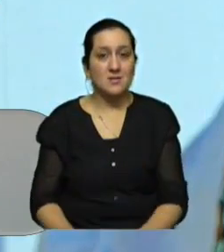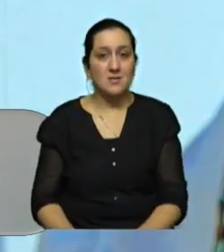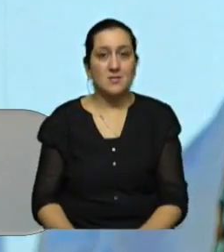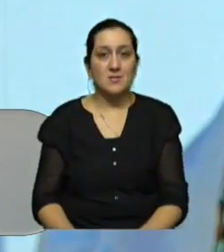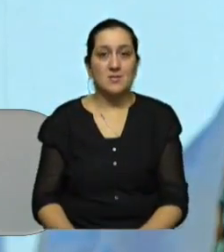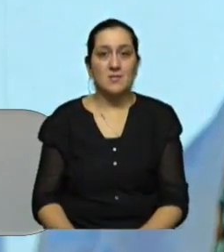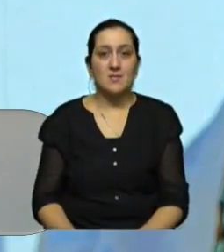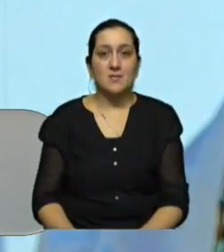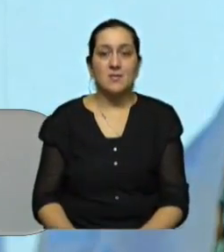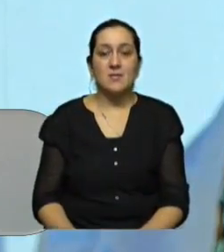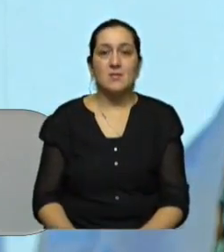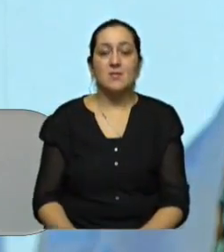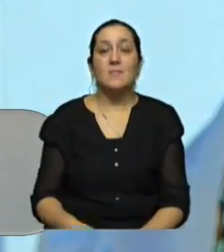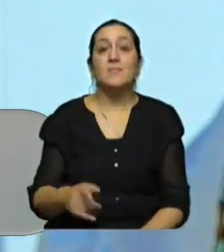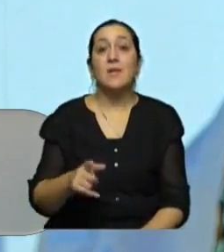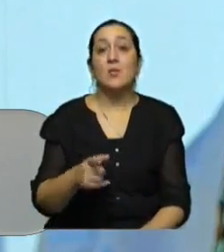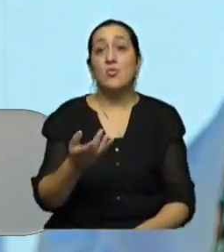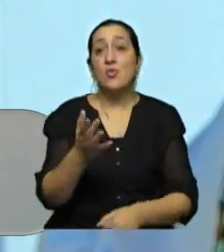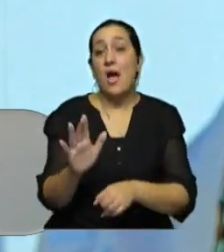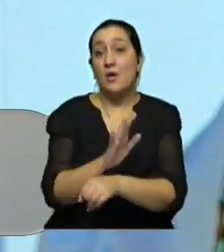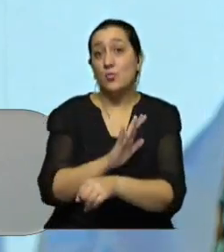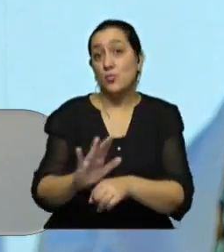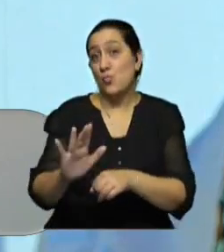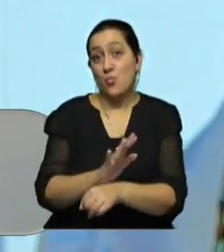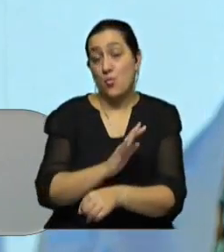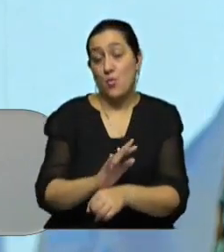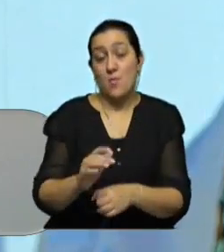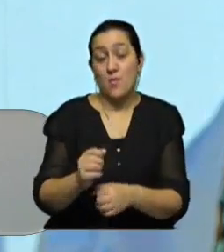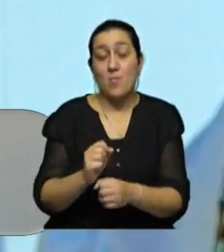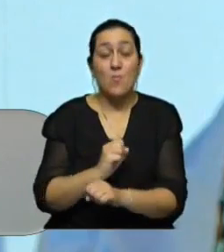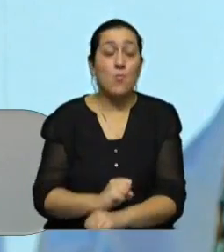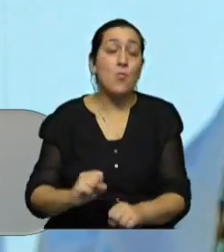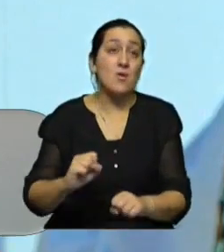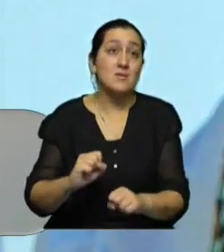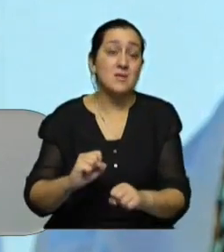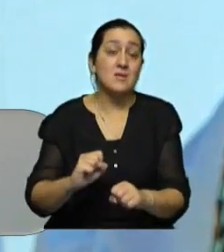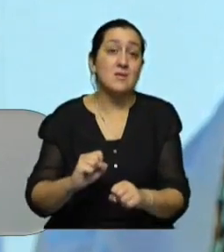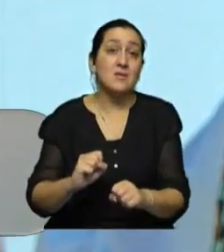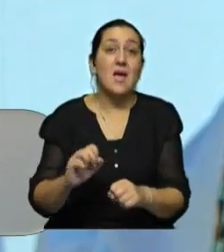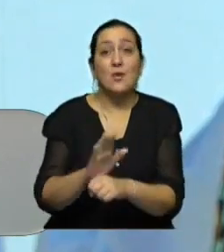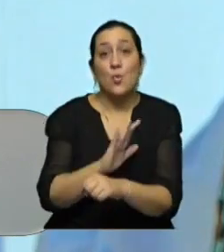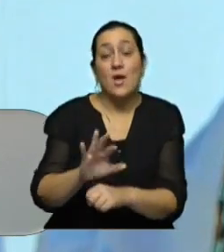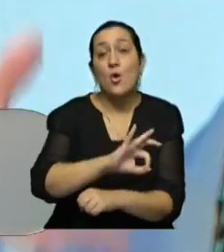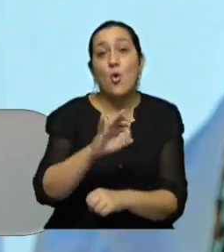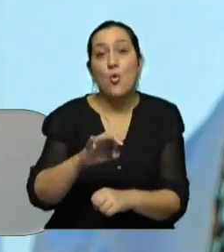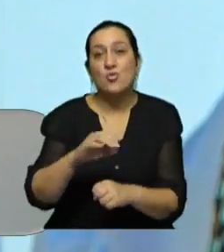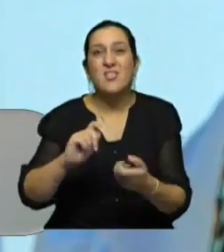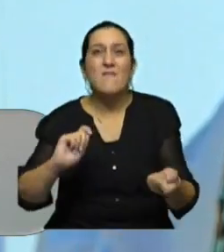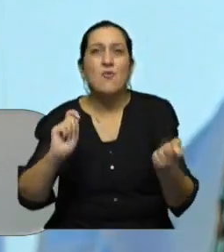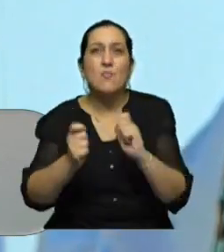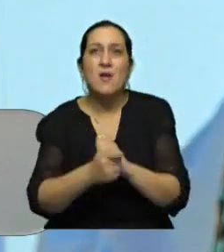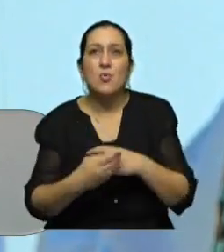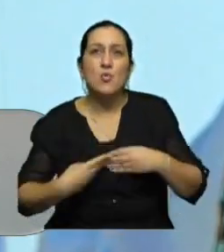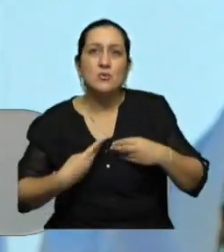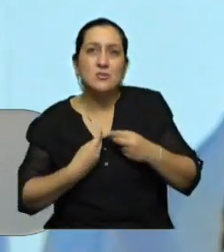escena con una nueva máscara, que la máscara puede ser la voz, que la máscara puede ser un hecho plástico o una máscara, el del teatro,